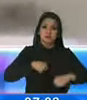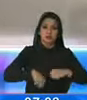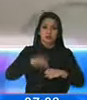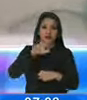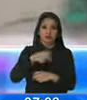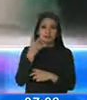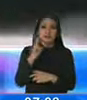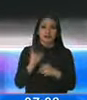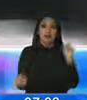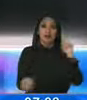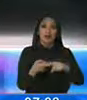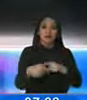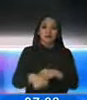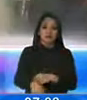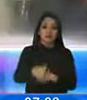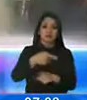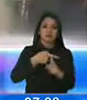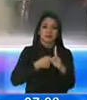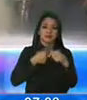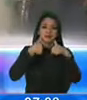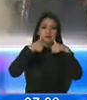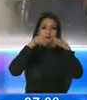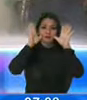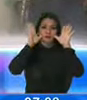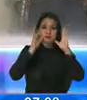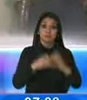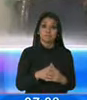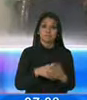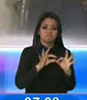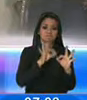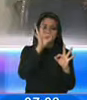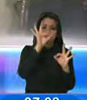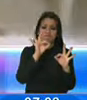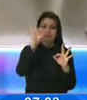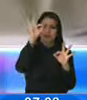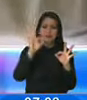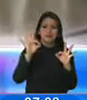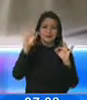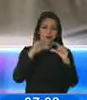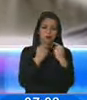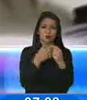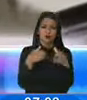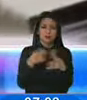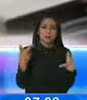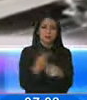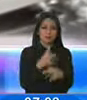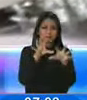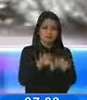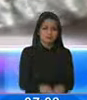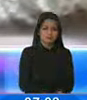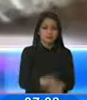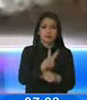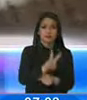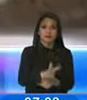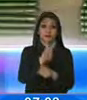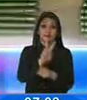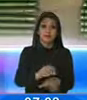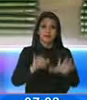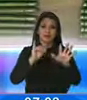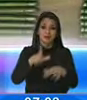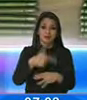2017 hasta finales de diciembre. En las estadísticas contra el crimen organizado destacan la incautación de 326 armas de